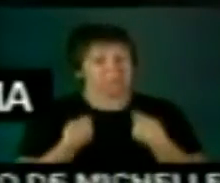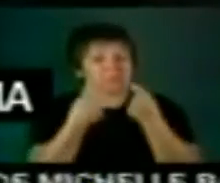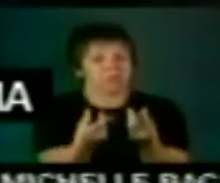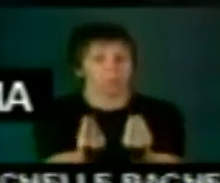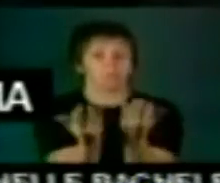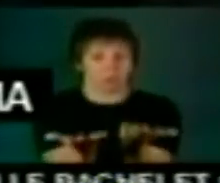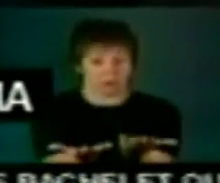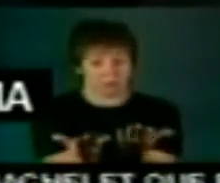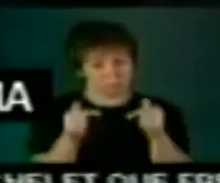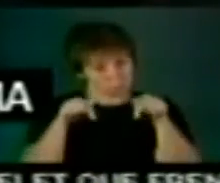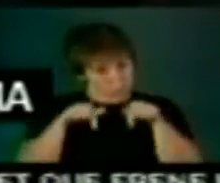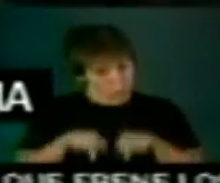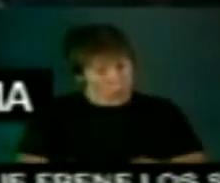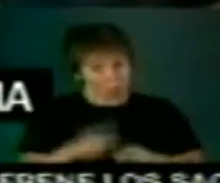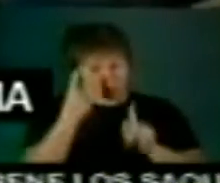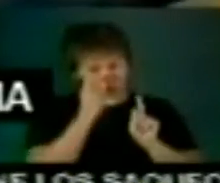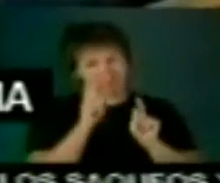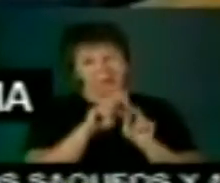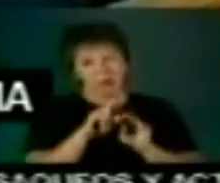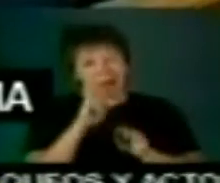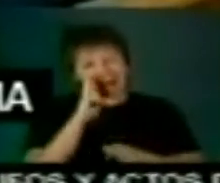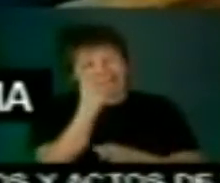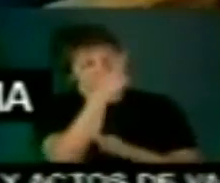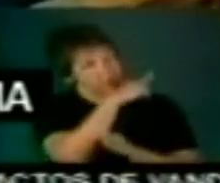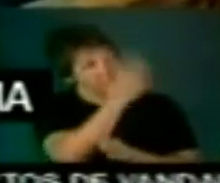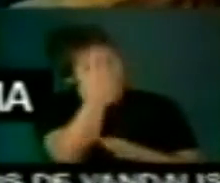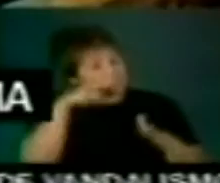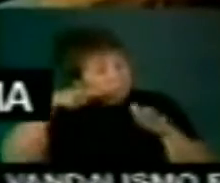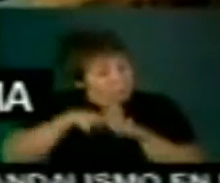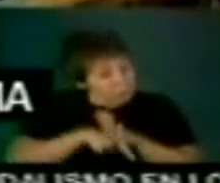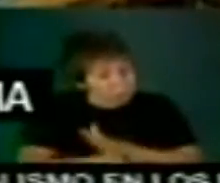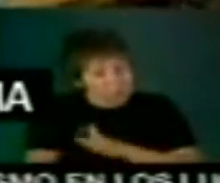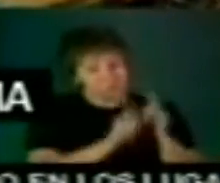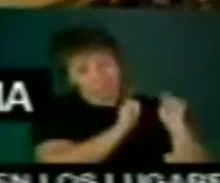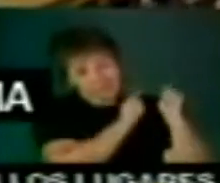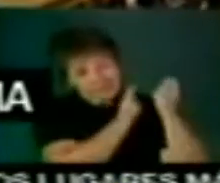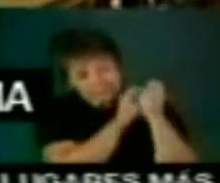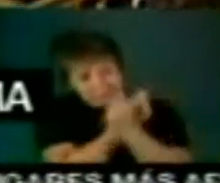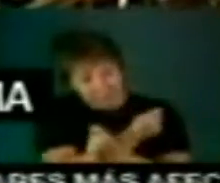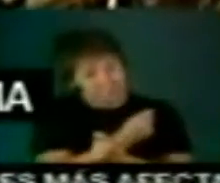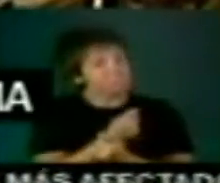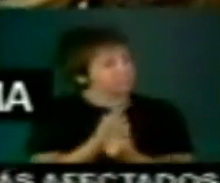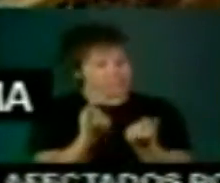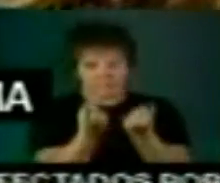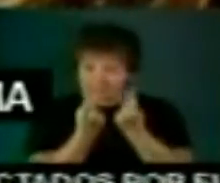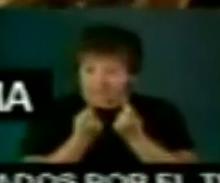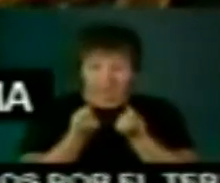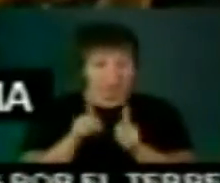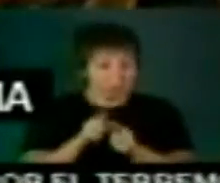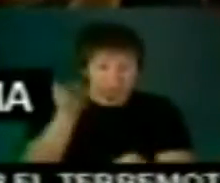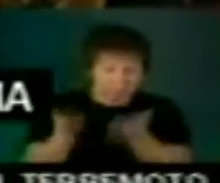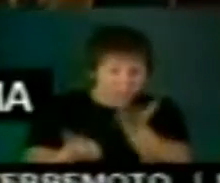Hoy, una revisión profunda es impostergable. Necesitamos evaluaciones serias,